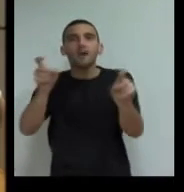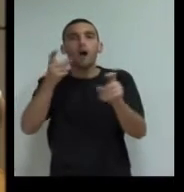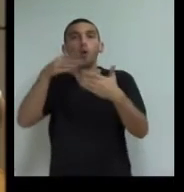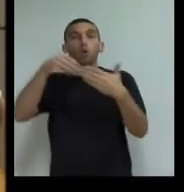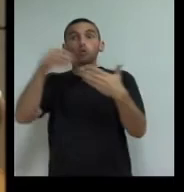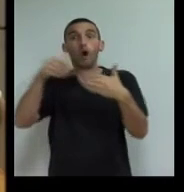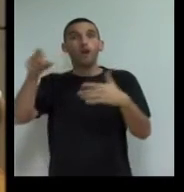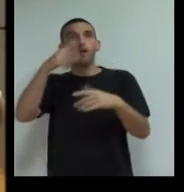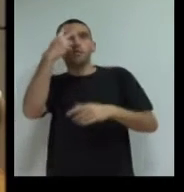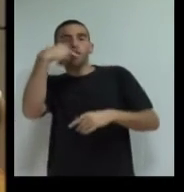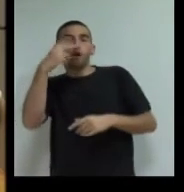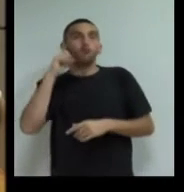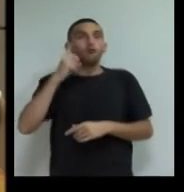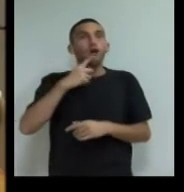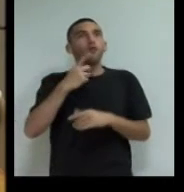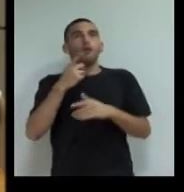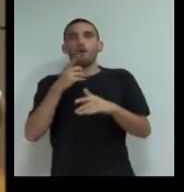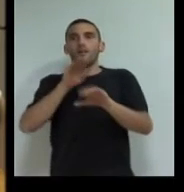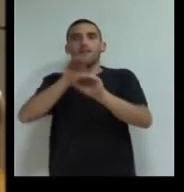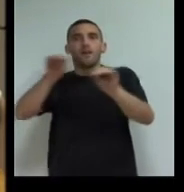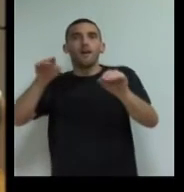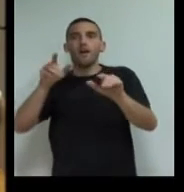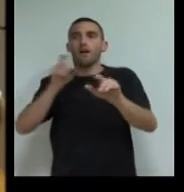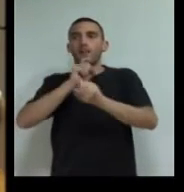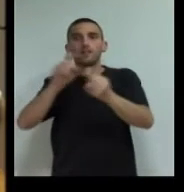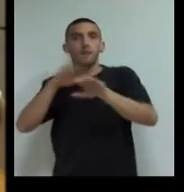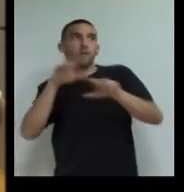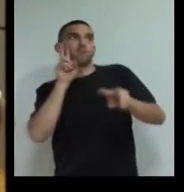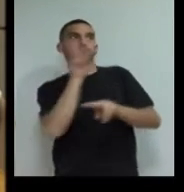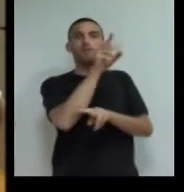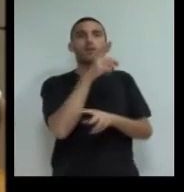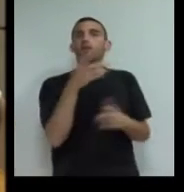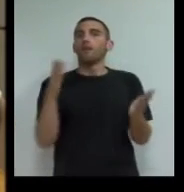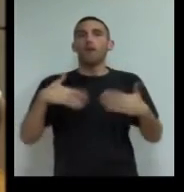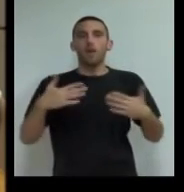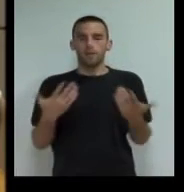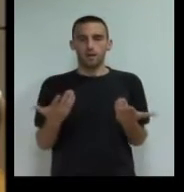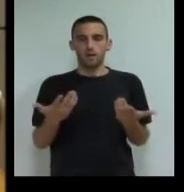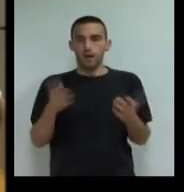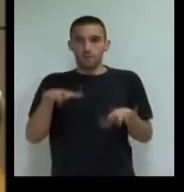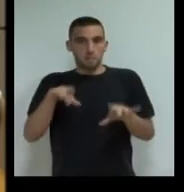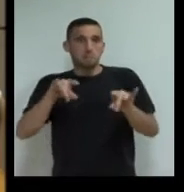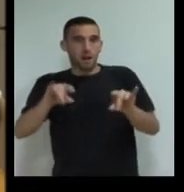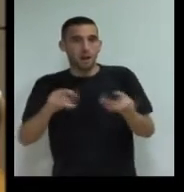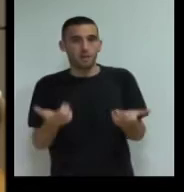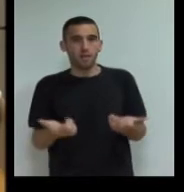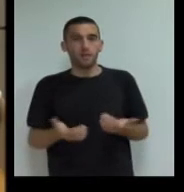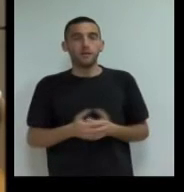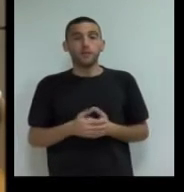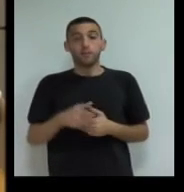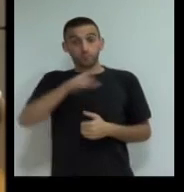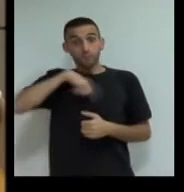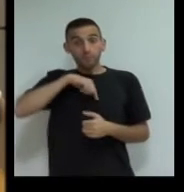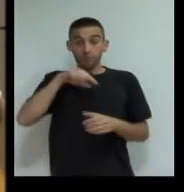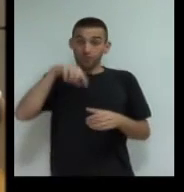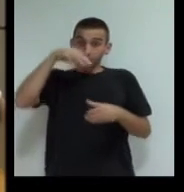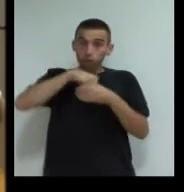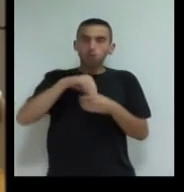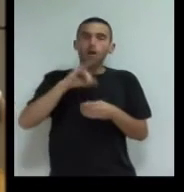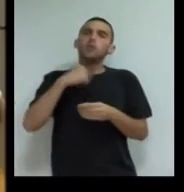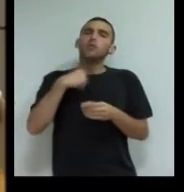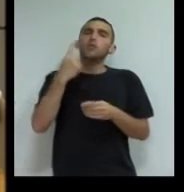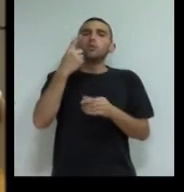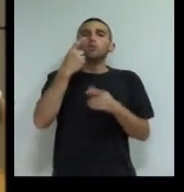No, ¿cómo va a llegar? En la Fundación tenemos un programa que se dedica a esto precisamente, a que aquellos eventos,